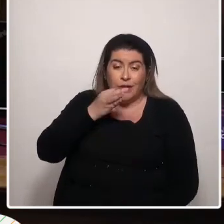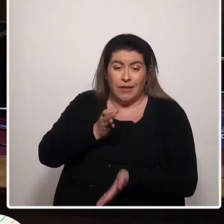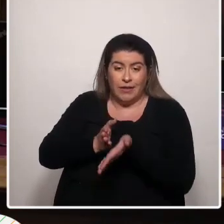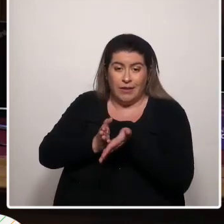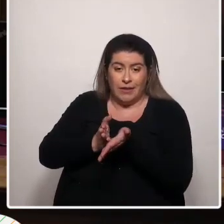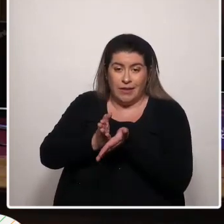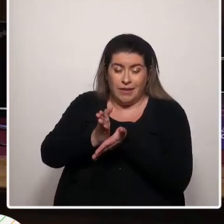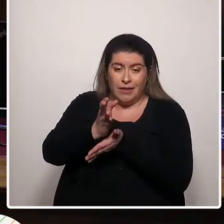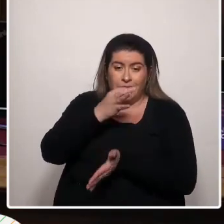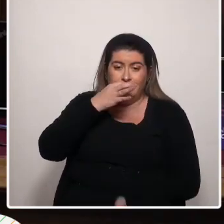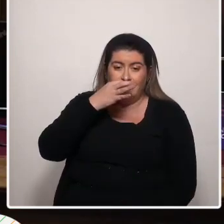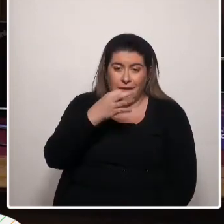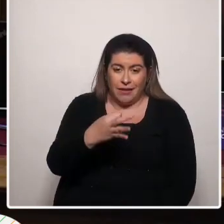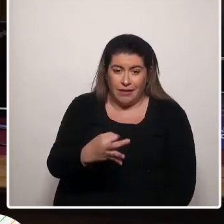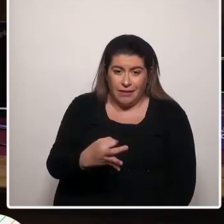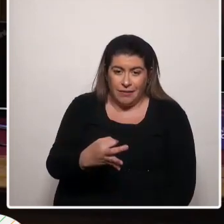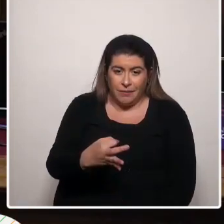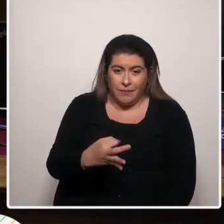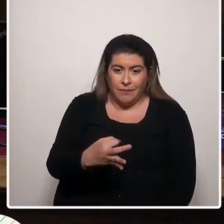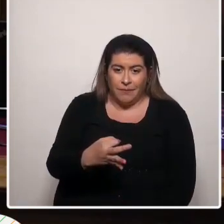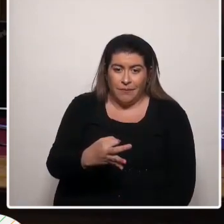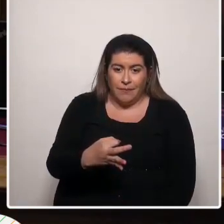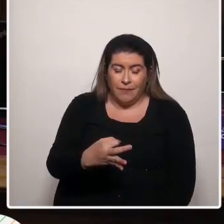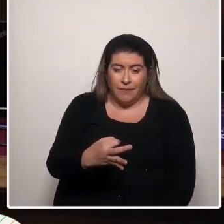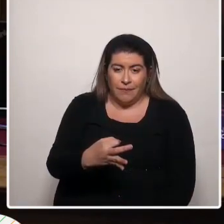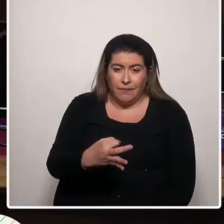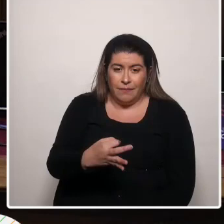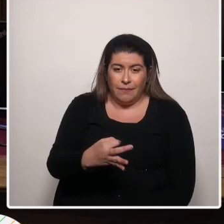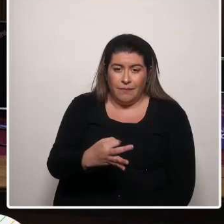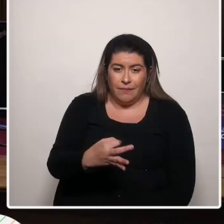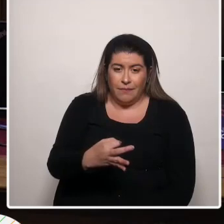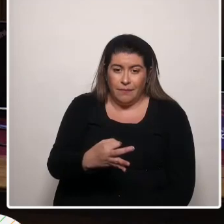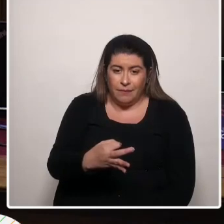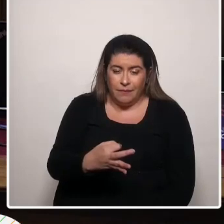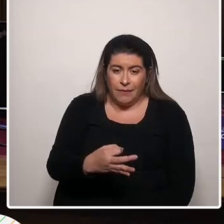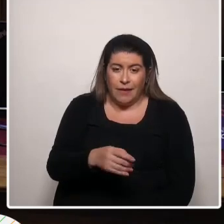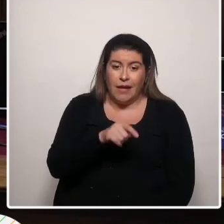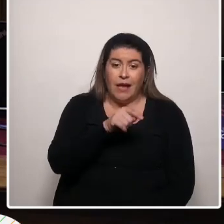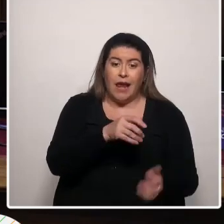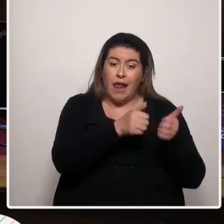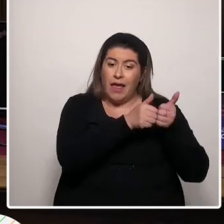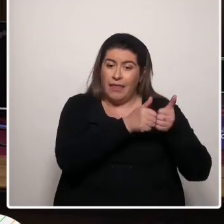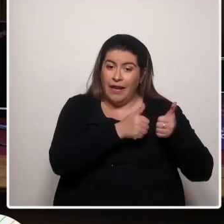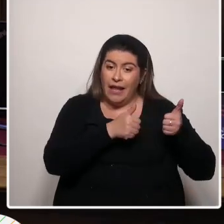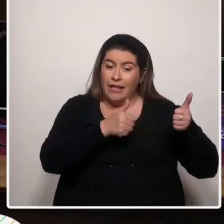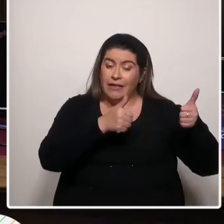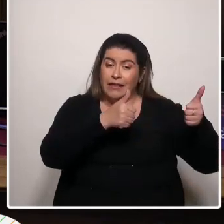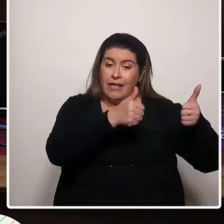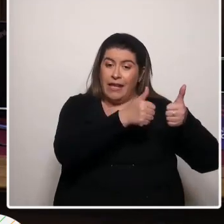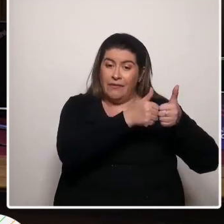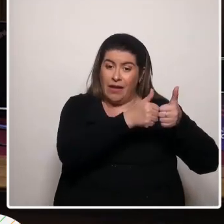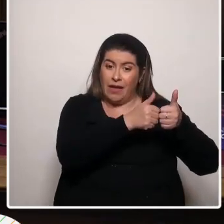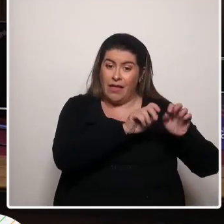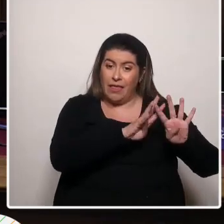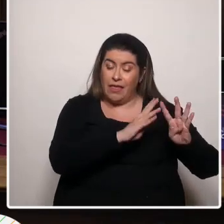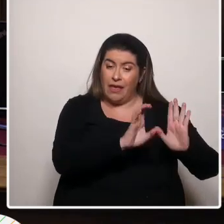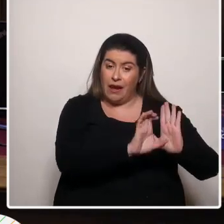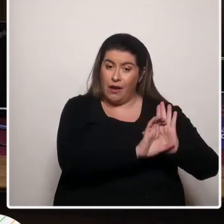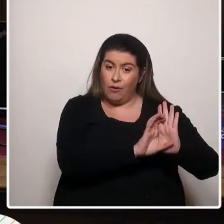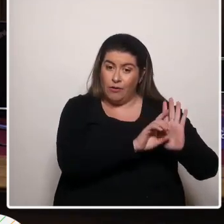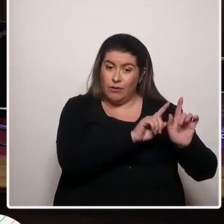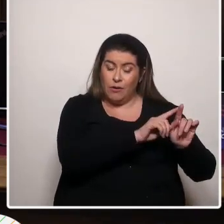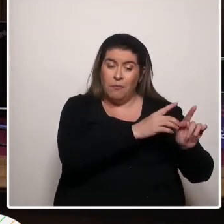principio, que transmitía la interpretación que la mesa de la convención me señaló cuando